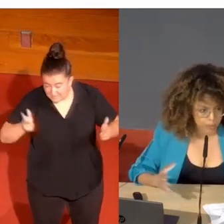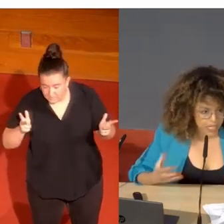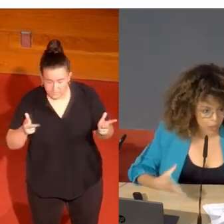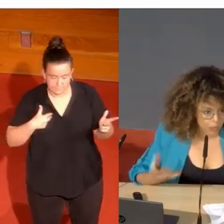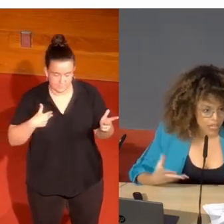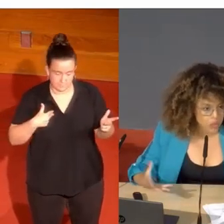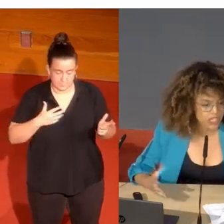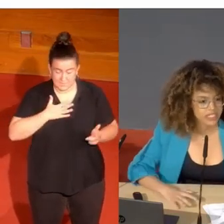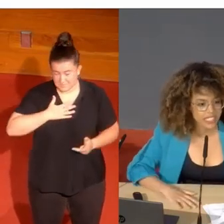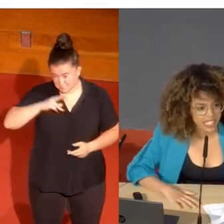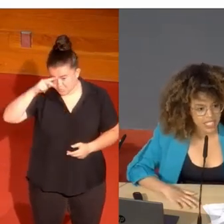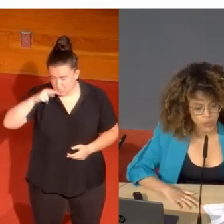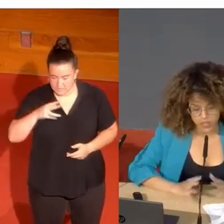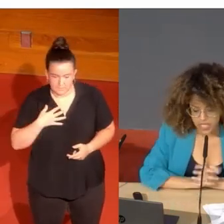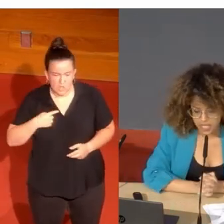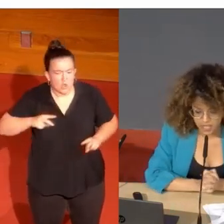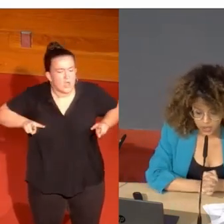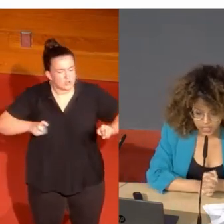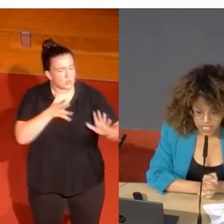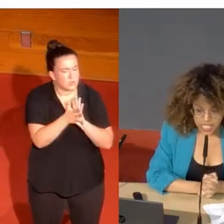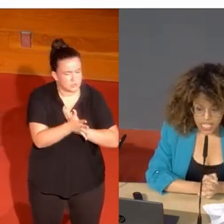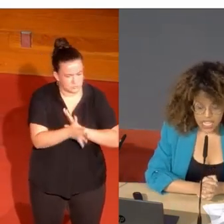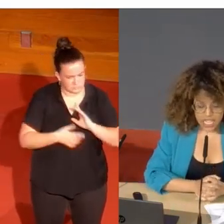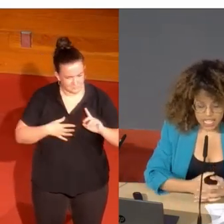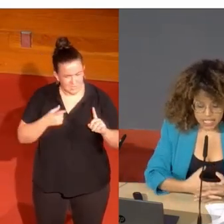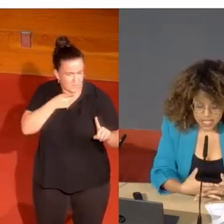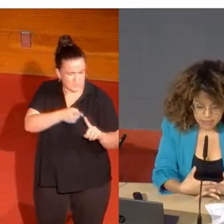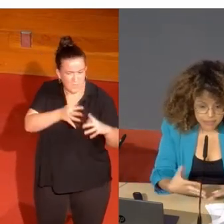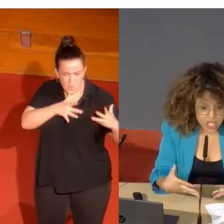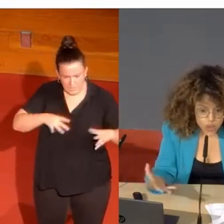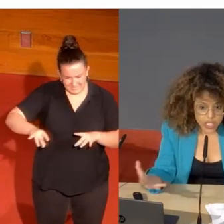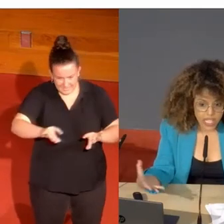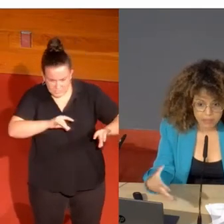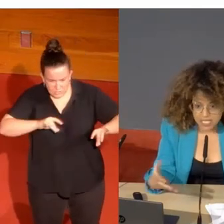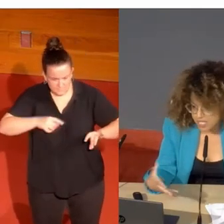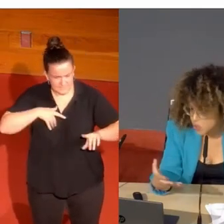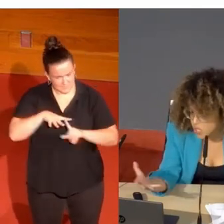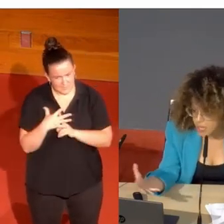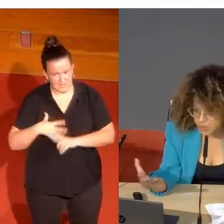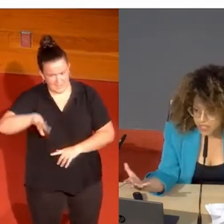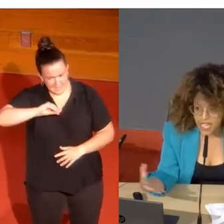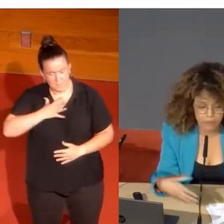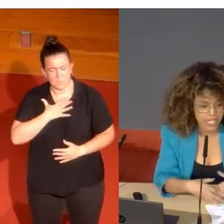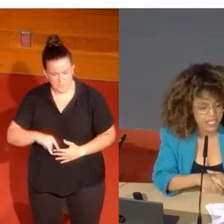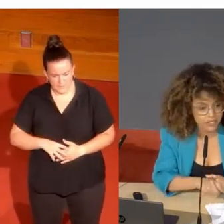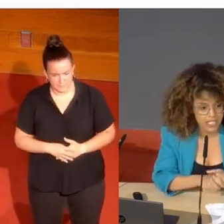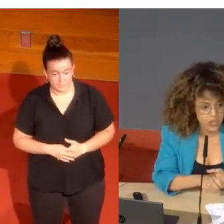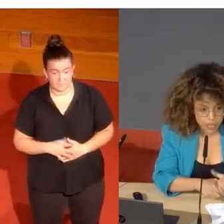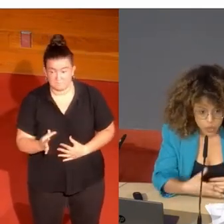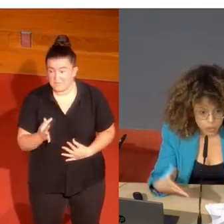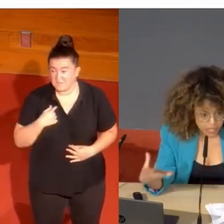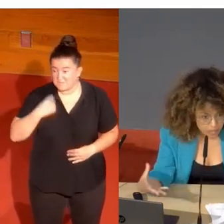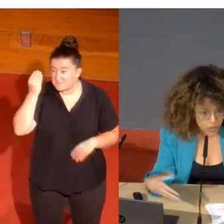introducción para que ahora podamos entender la situación en la región eh Y eso creo que además es es un espacio ideal para que